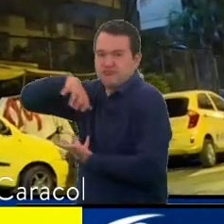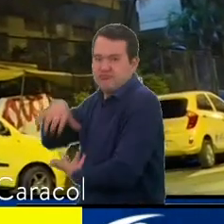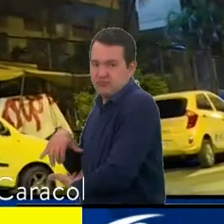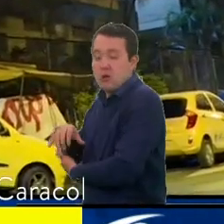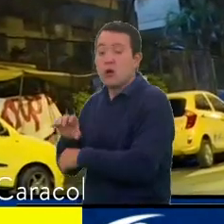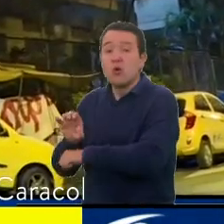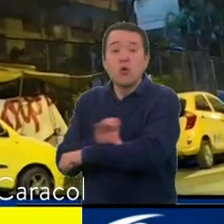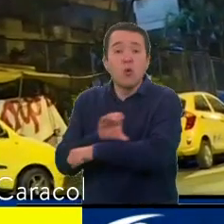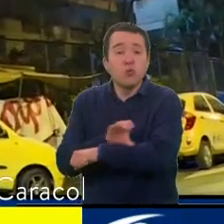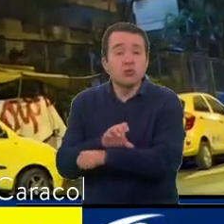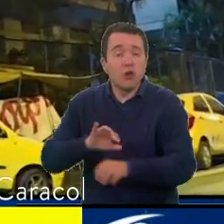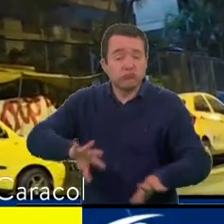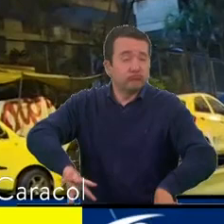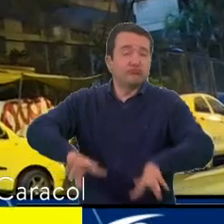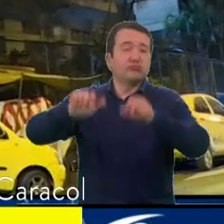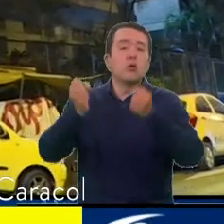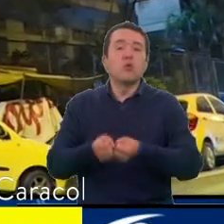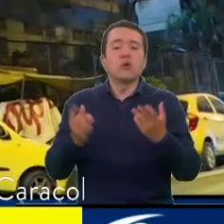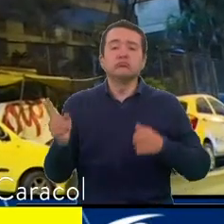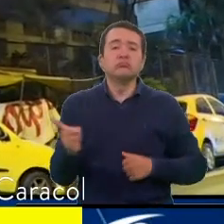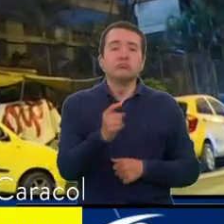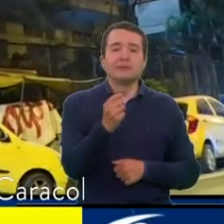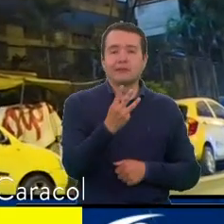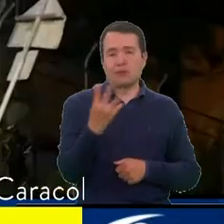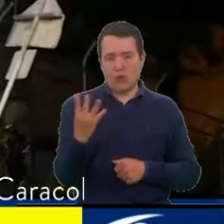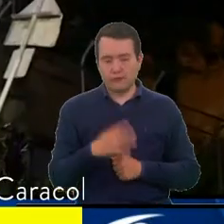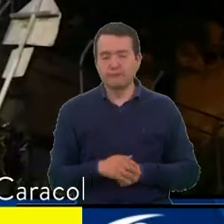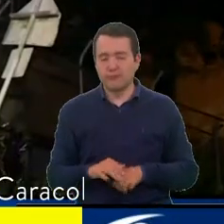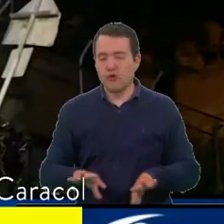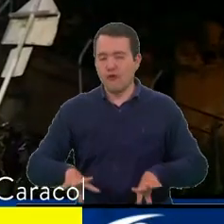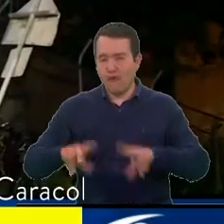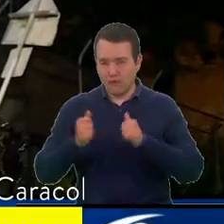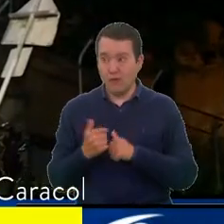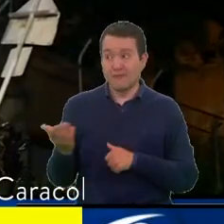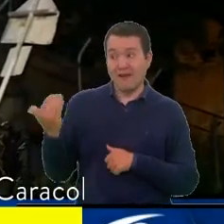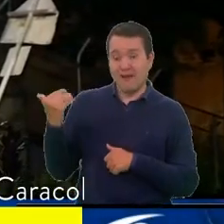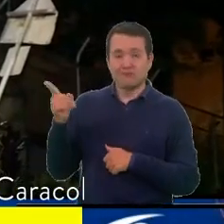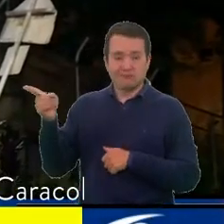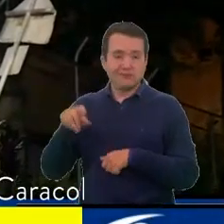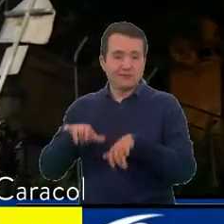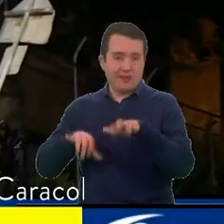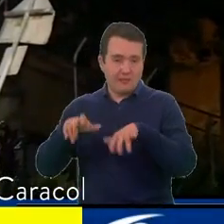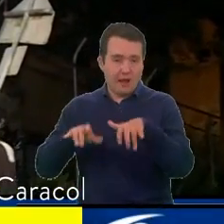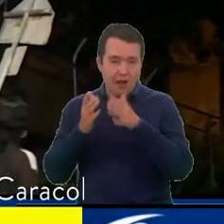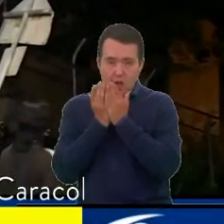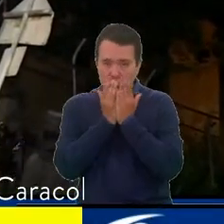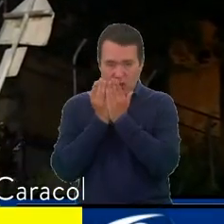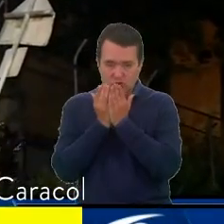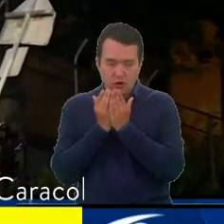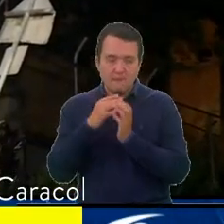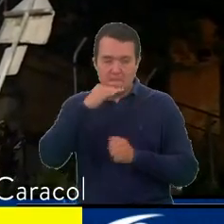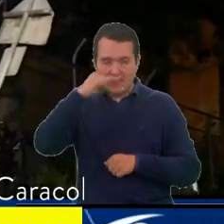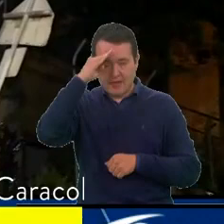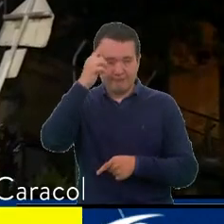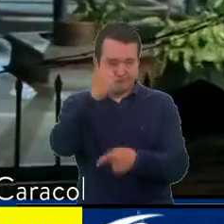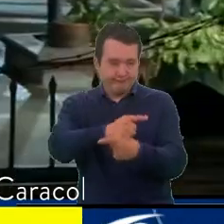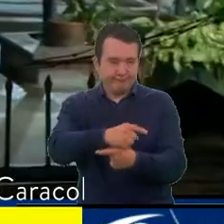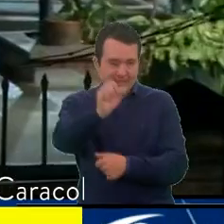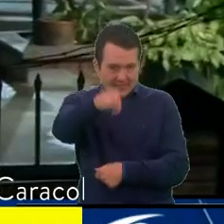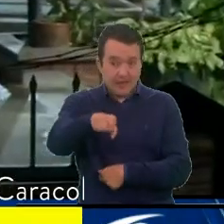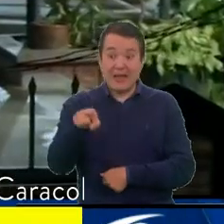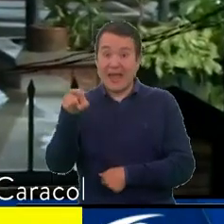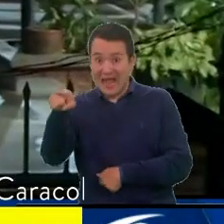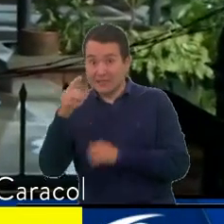habló justamente la secretaria de Educación de Medellín, quien confirma este hurto y otro en otra institución educativa.